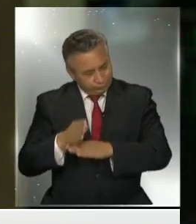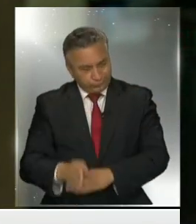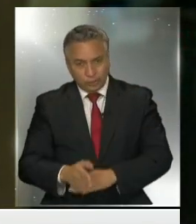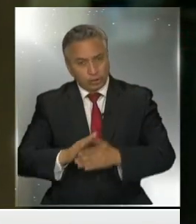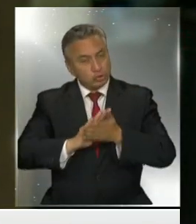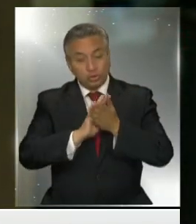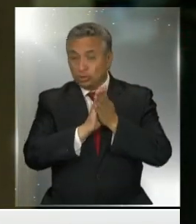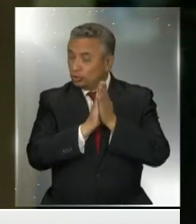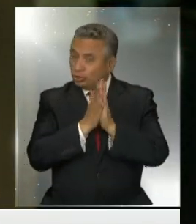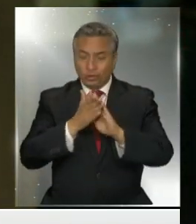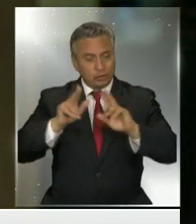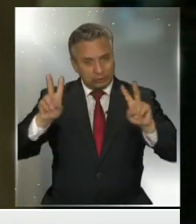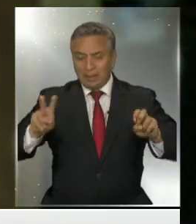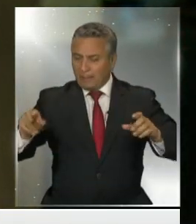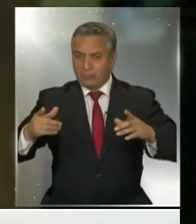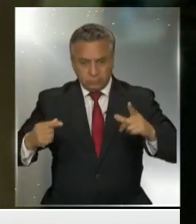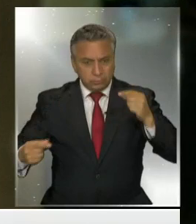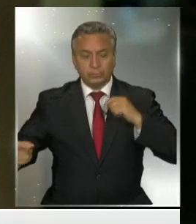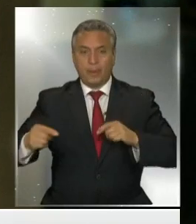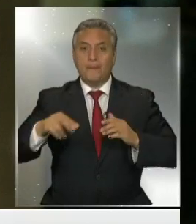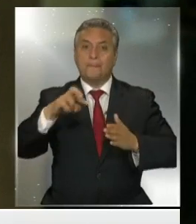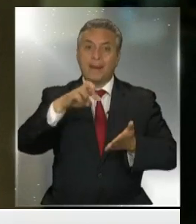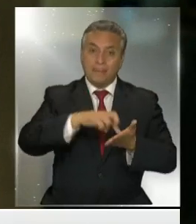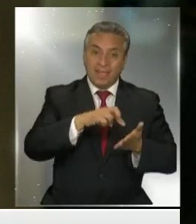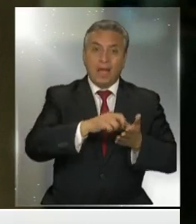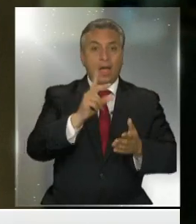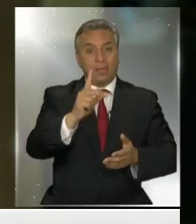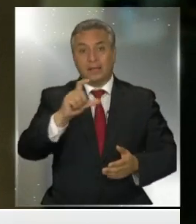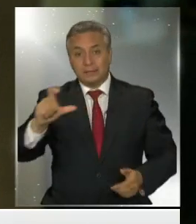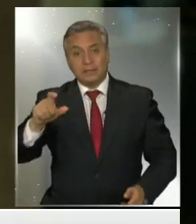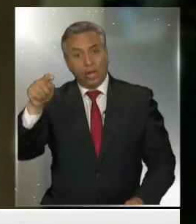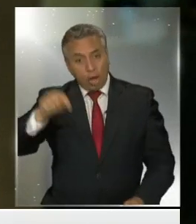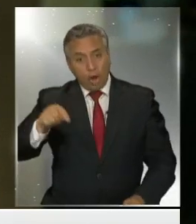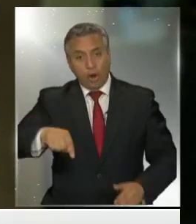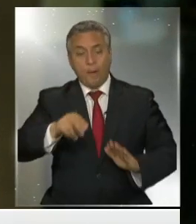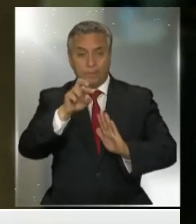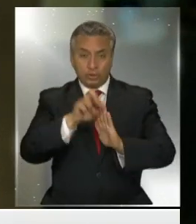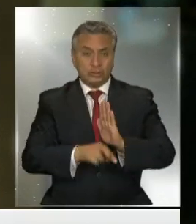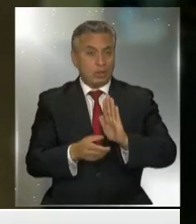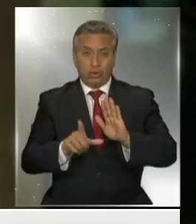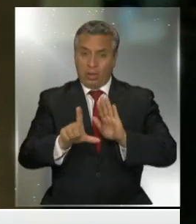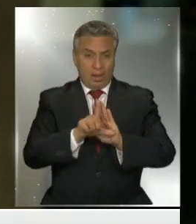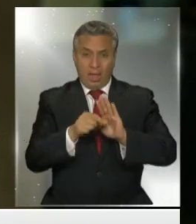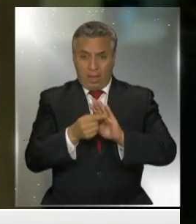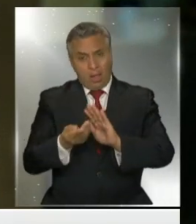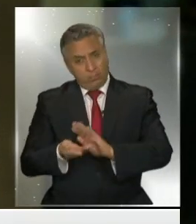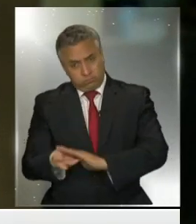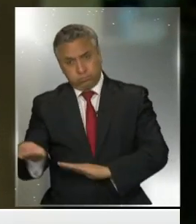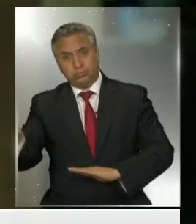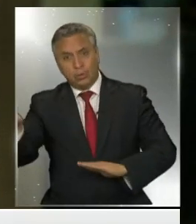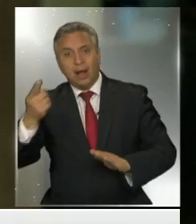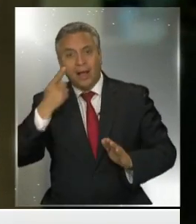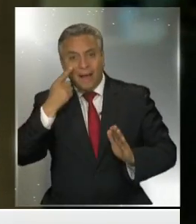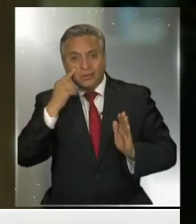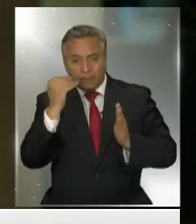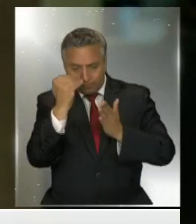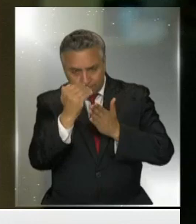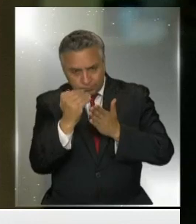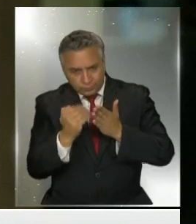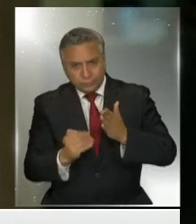todos los ámbitos parlamentarios de la democracia cristiana y día por ejemplo ingresaron un proyecto de ley para poder tipificar